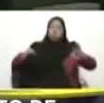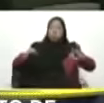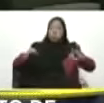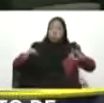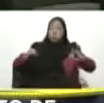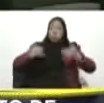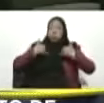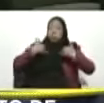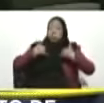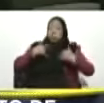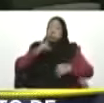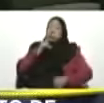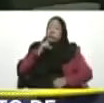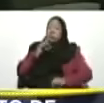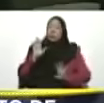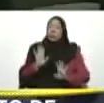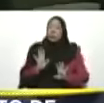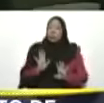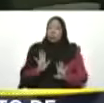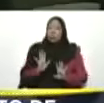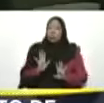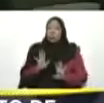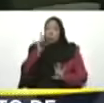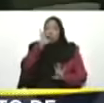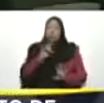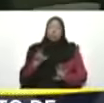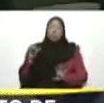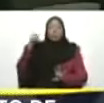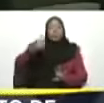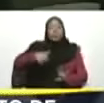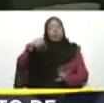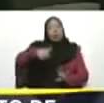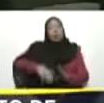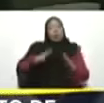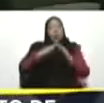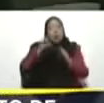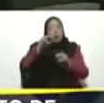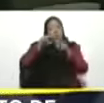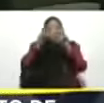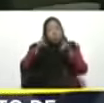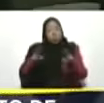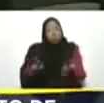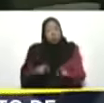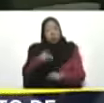mucho, mucho. Hemos venido a esta casa museo,